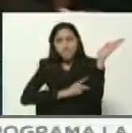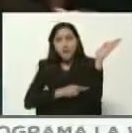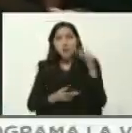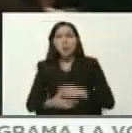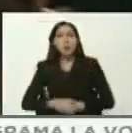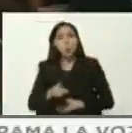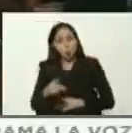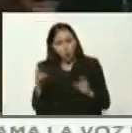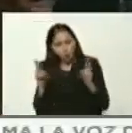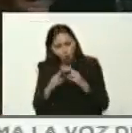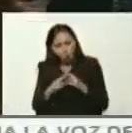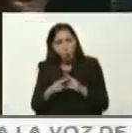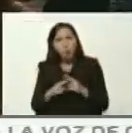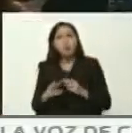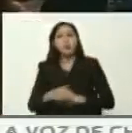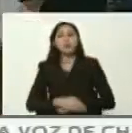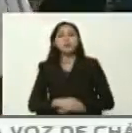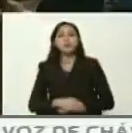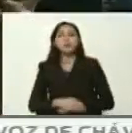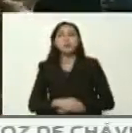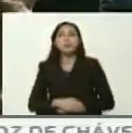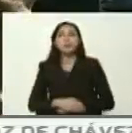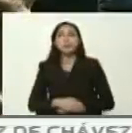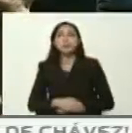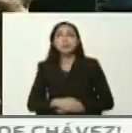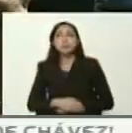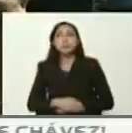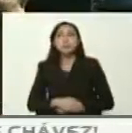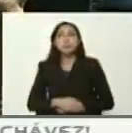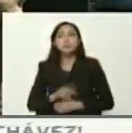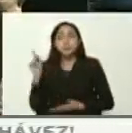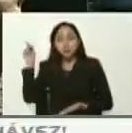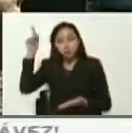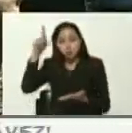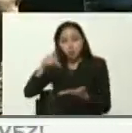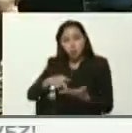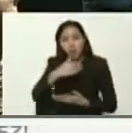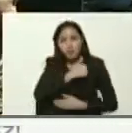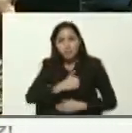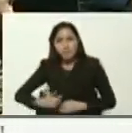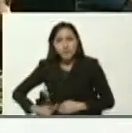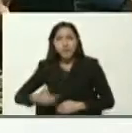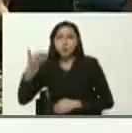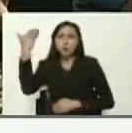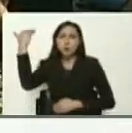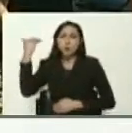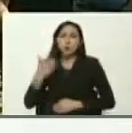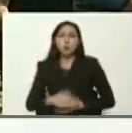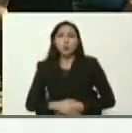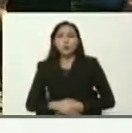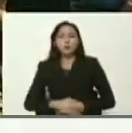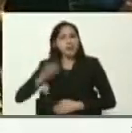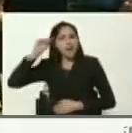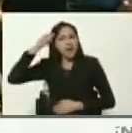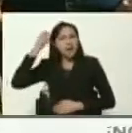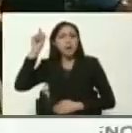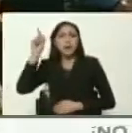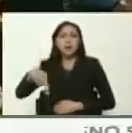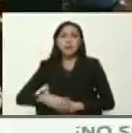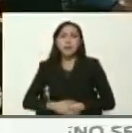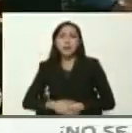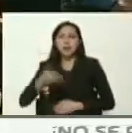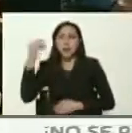usted conoce, presidente, recorrida por usted allá. Aquí algunos se recordaban de